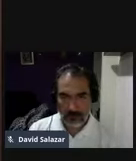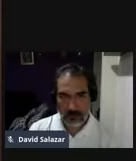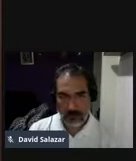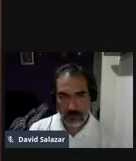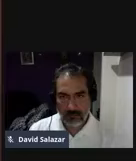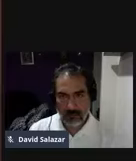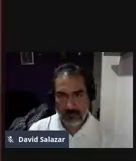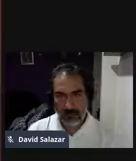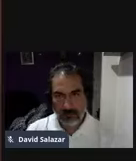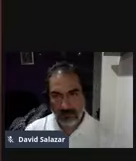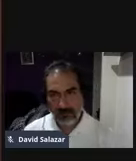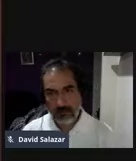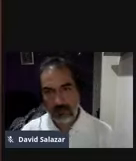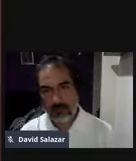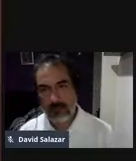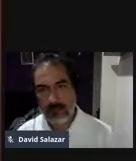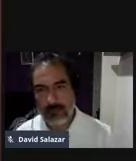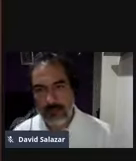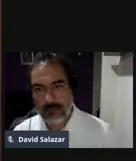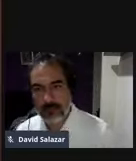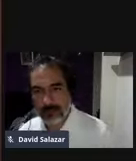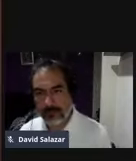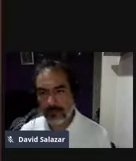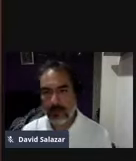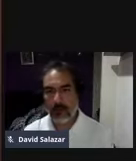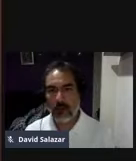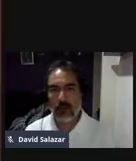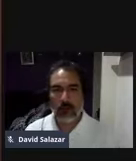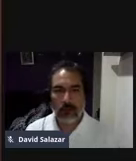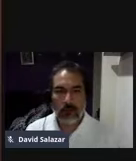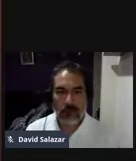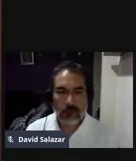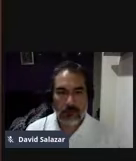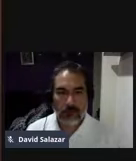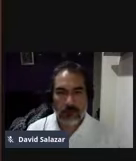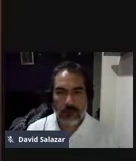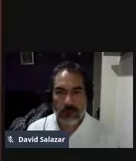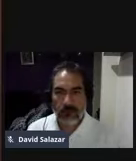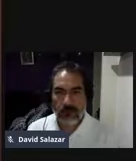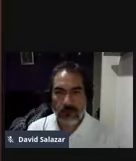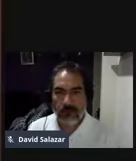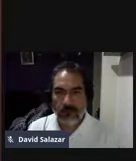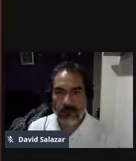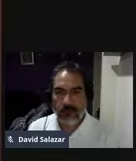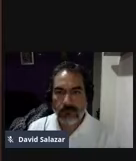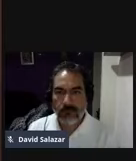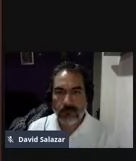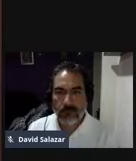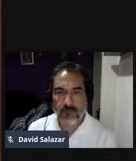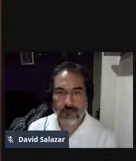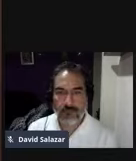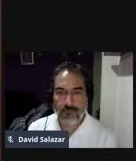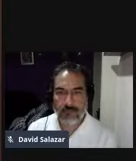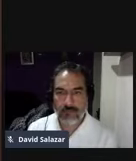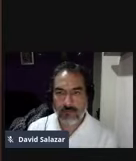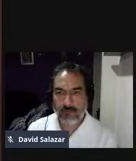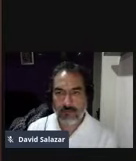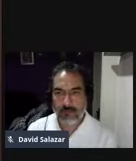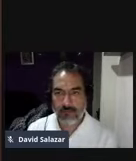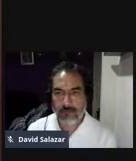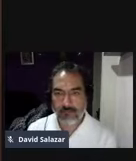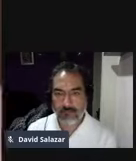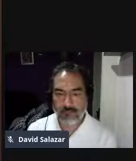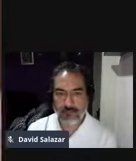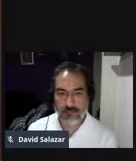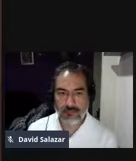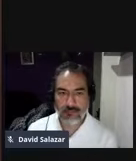Hagamos lo posible por tener primero ese proyecto de tesis. Vamos paso a paso, no hay prisa, tenemos tiempo. Hagamos,